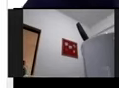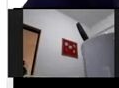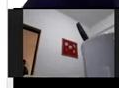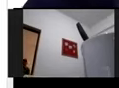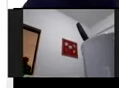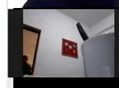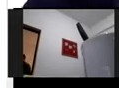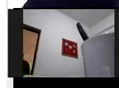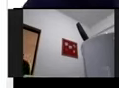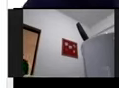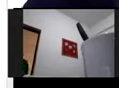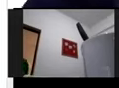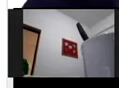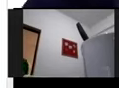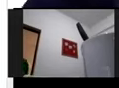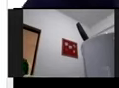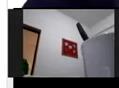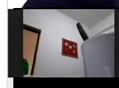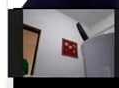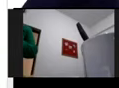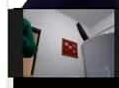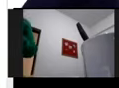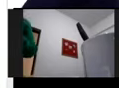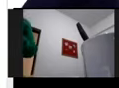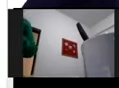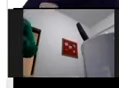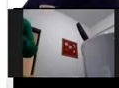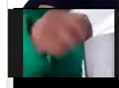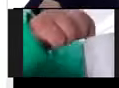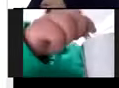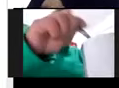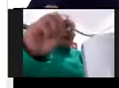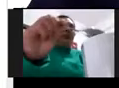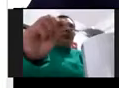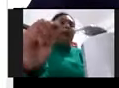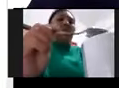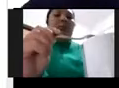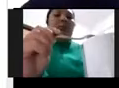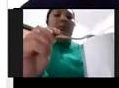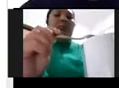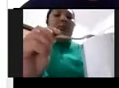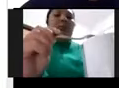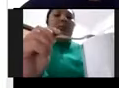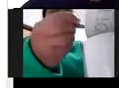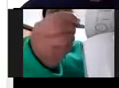público, sino a pautas de convivencia en general que deben tener los ciudadanos de un determinado lugar.